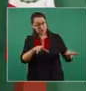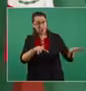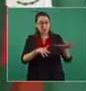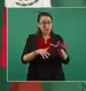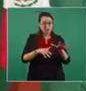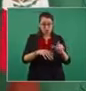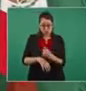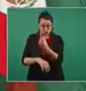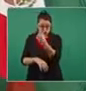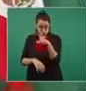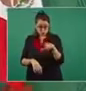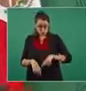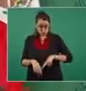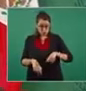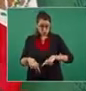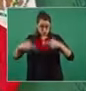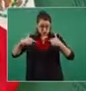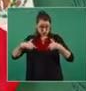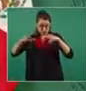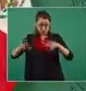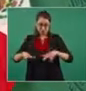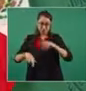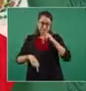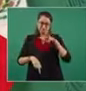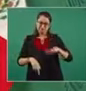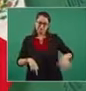más que el gobierno.